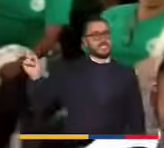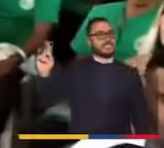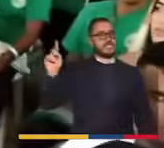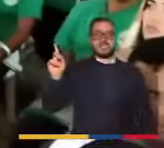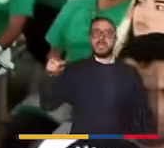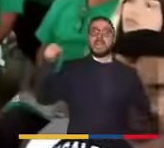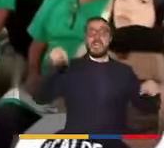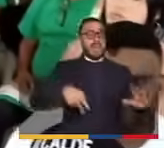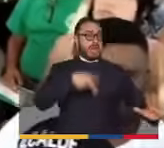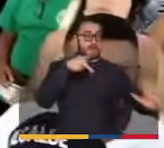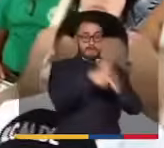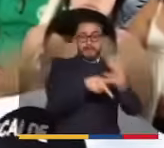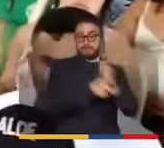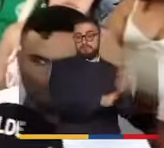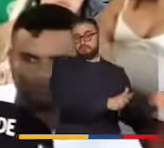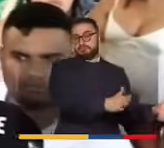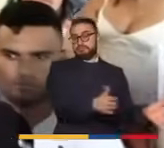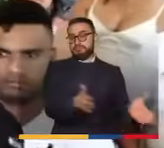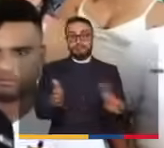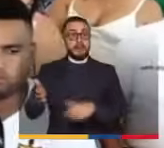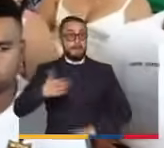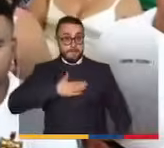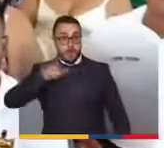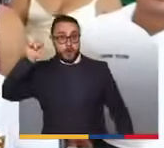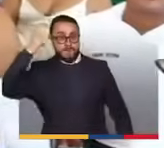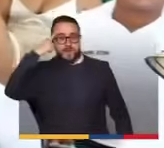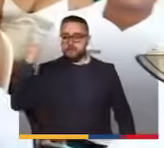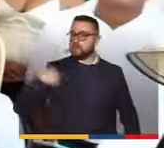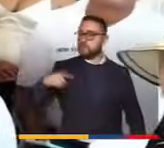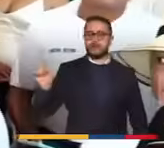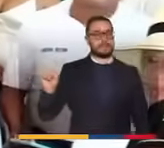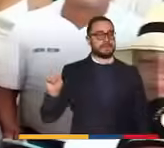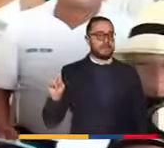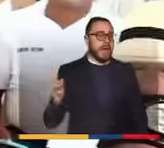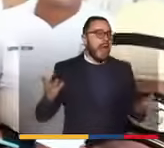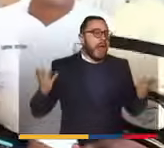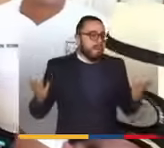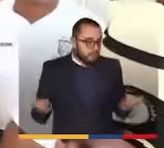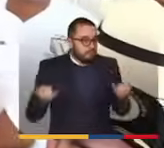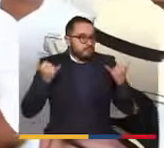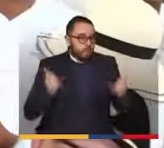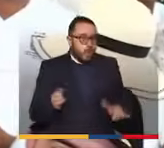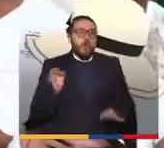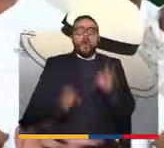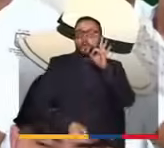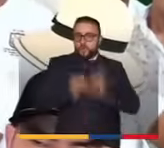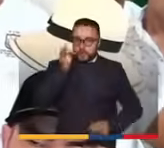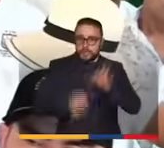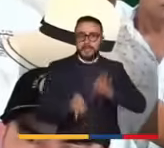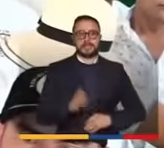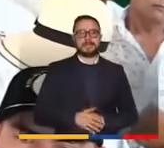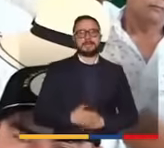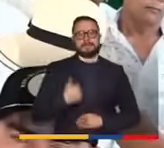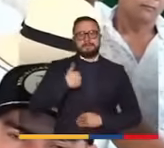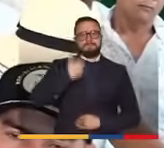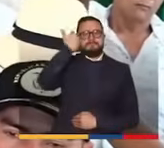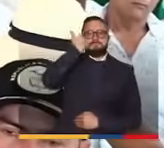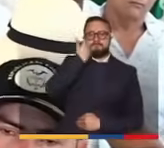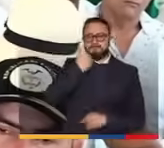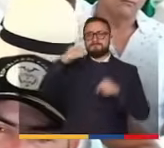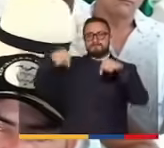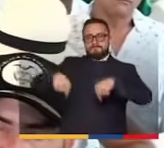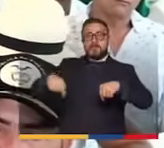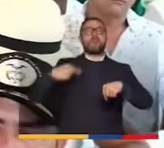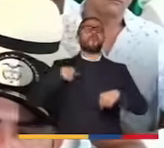de masacradores. Por tanto, actos de justicia. Yo le pido desde aquí, porque conocí